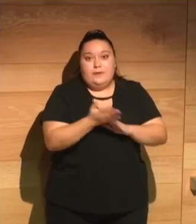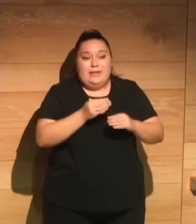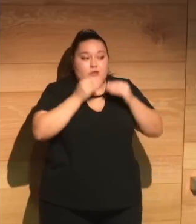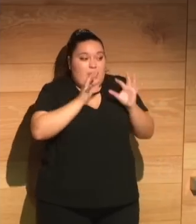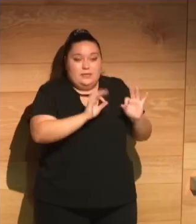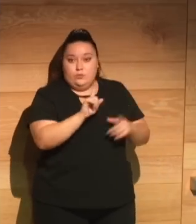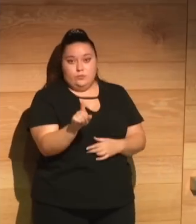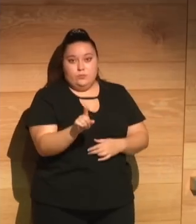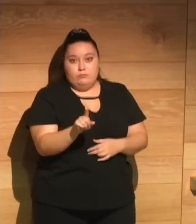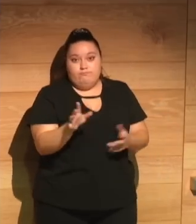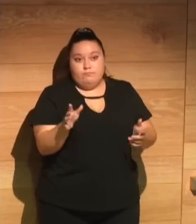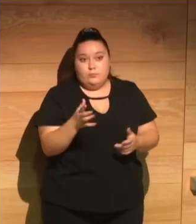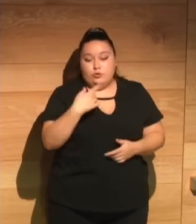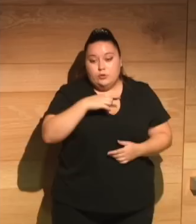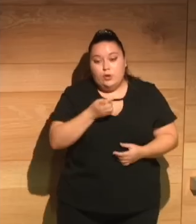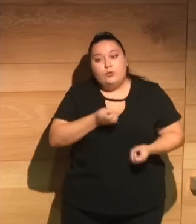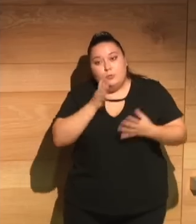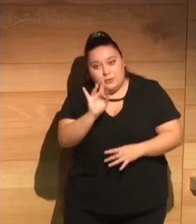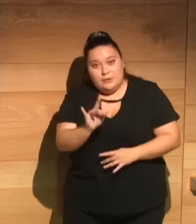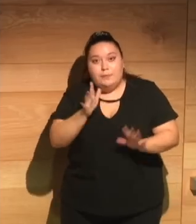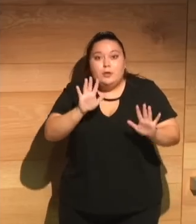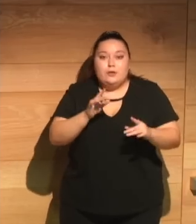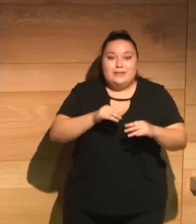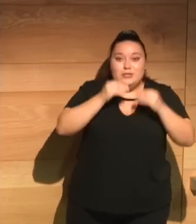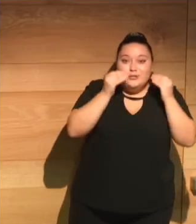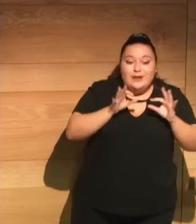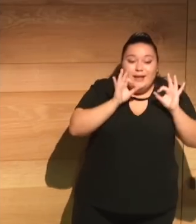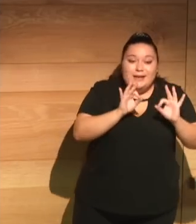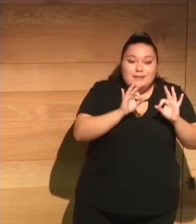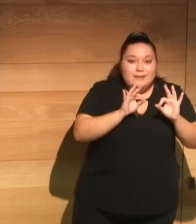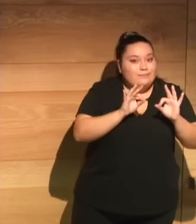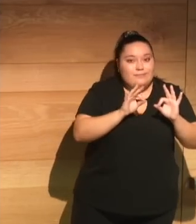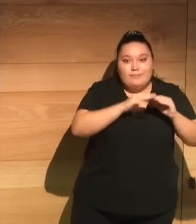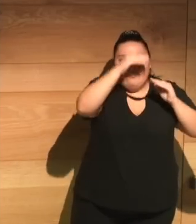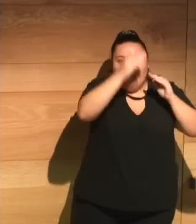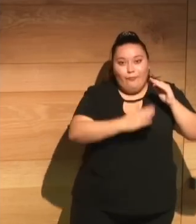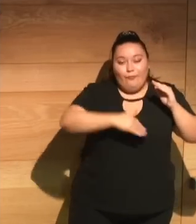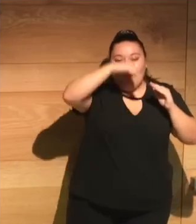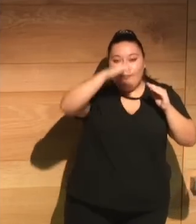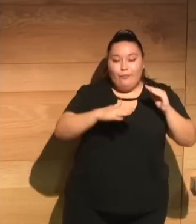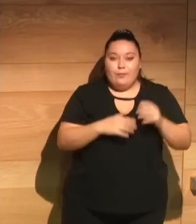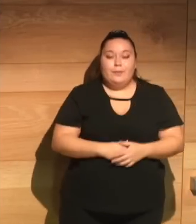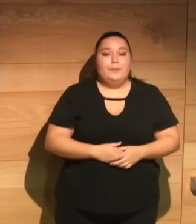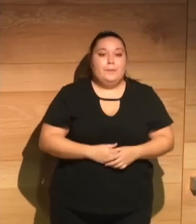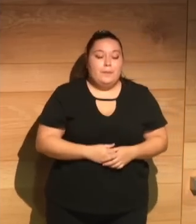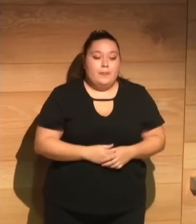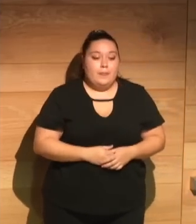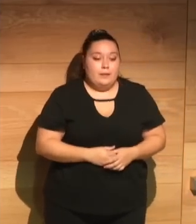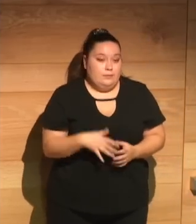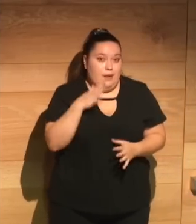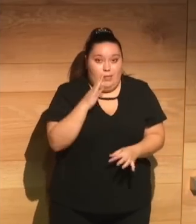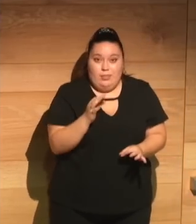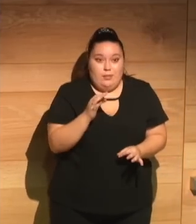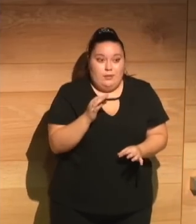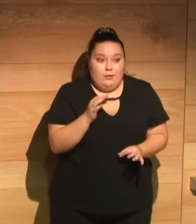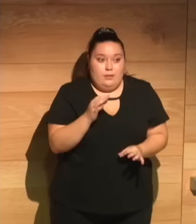funciona así. Cuando la contamos, sí, pero la historia no sucede, es muy fácil contarla de derecha a izquierda, parece inevitable, pero la historia